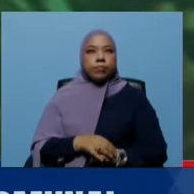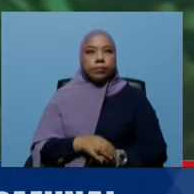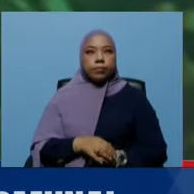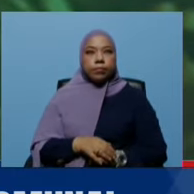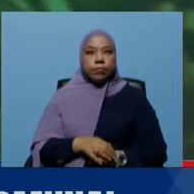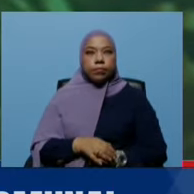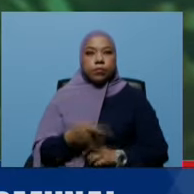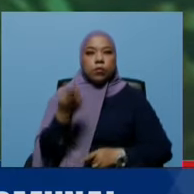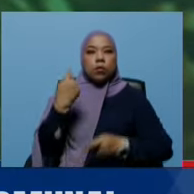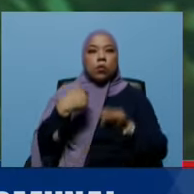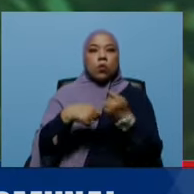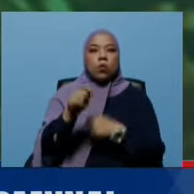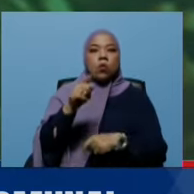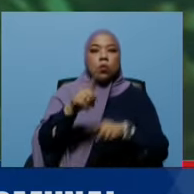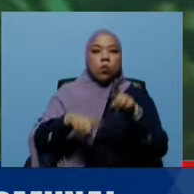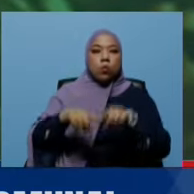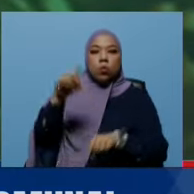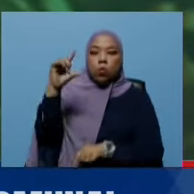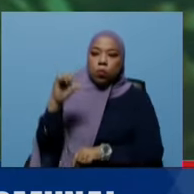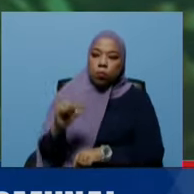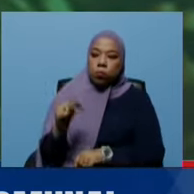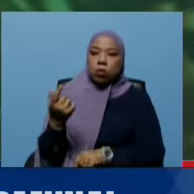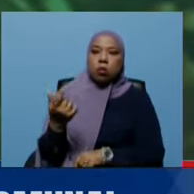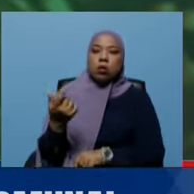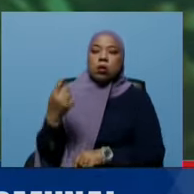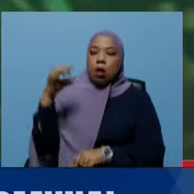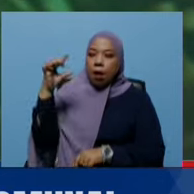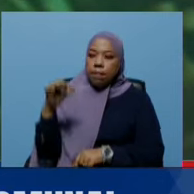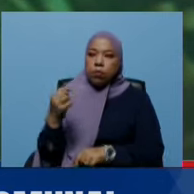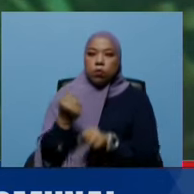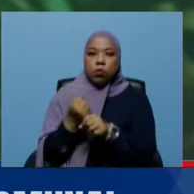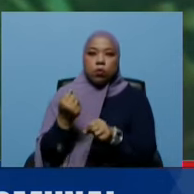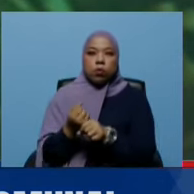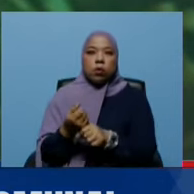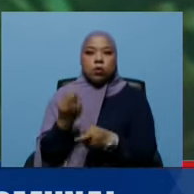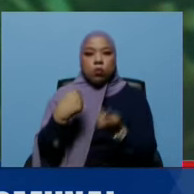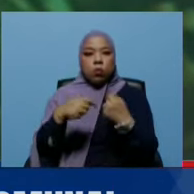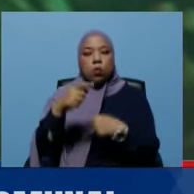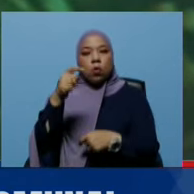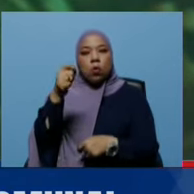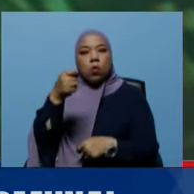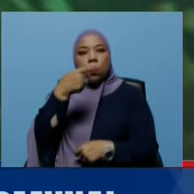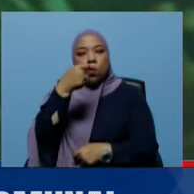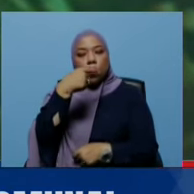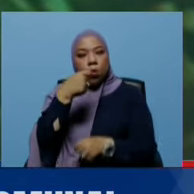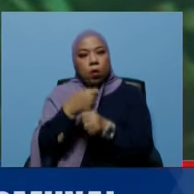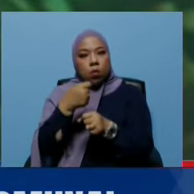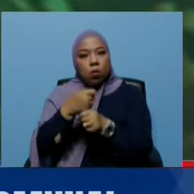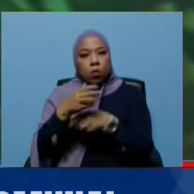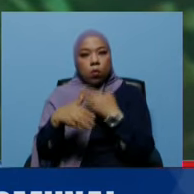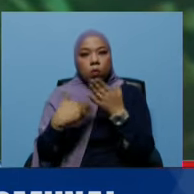la venta a precio justo, siempre a precio justo, del café del productor